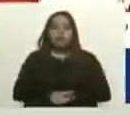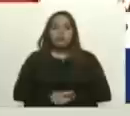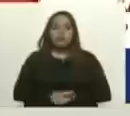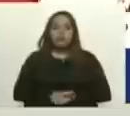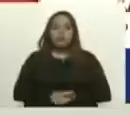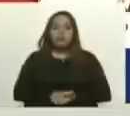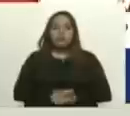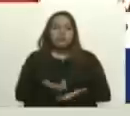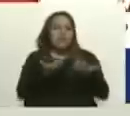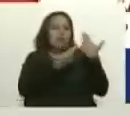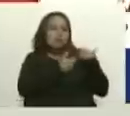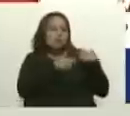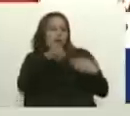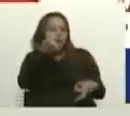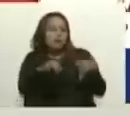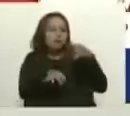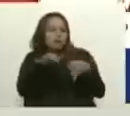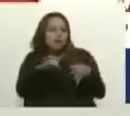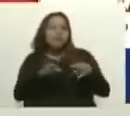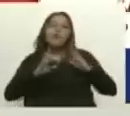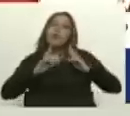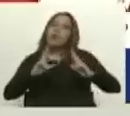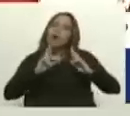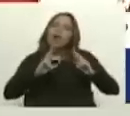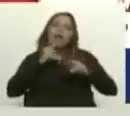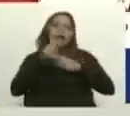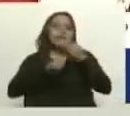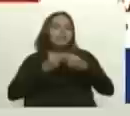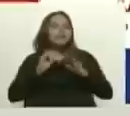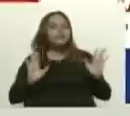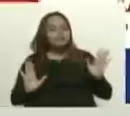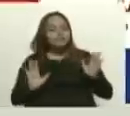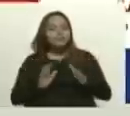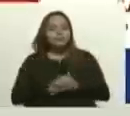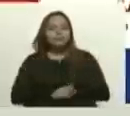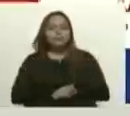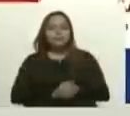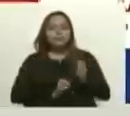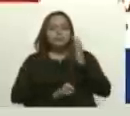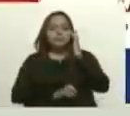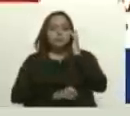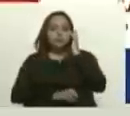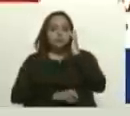Responsabilidad penal. Ojalá hubiese responsabilidad penal.